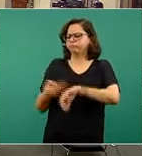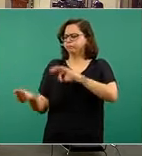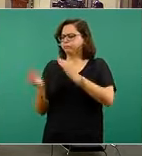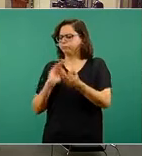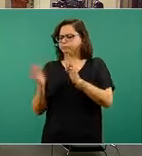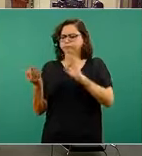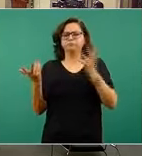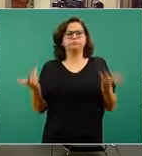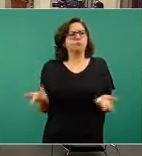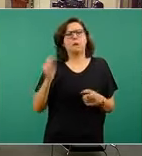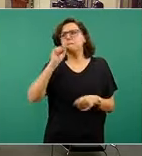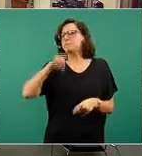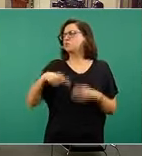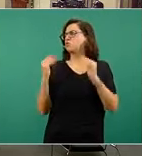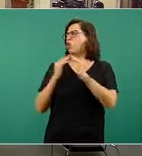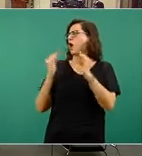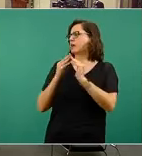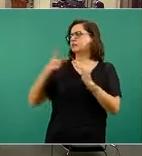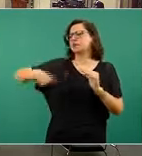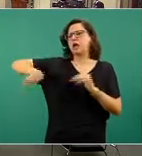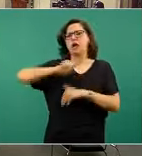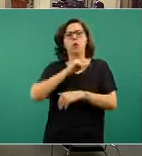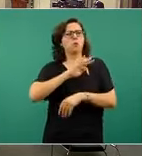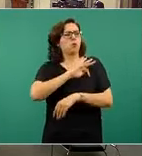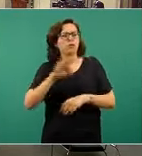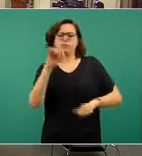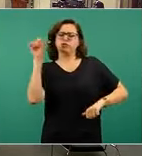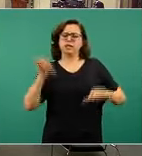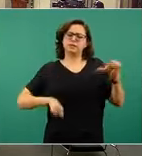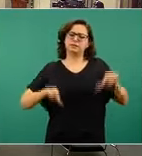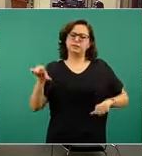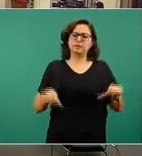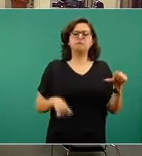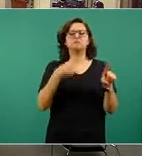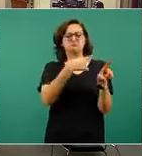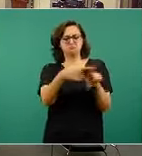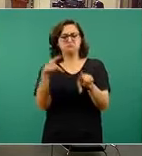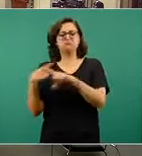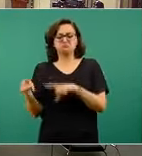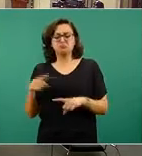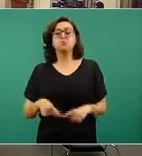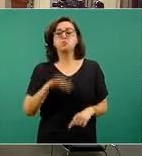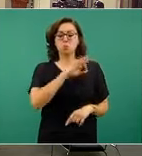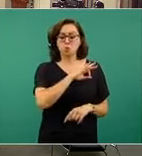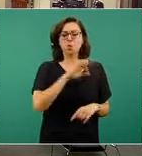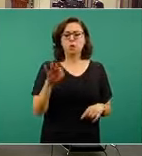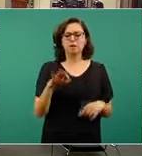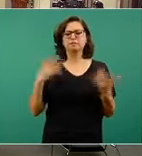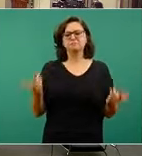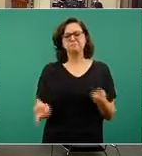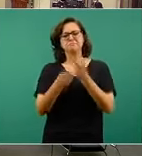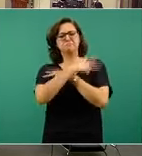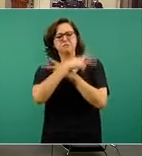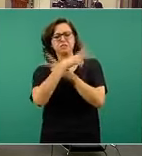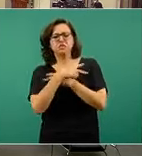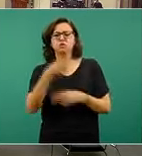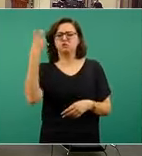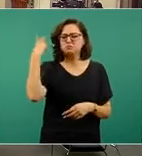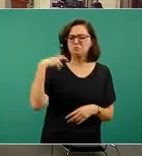vivimos bajo un mismo techo. Podemos hacer toda una serie de actividades y posterguemos para más adelante, para